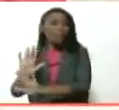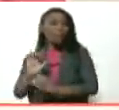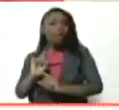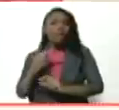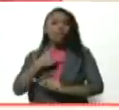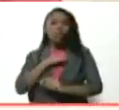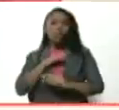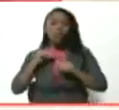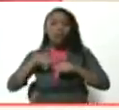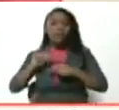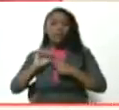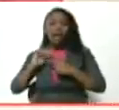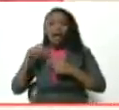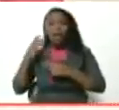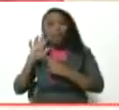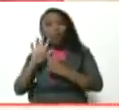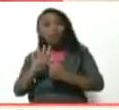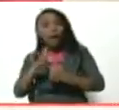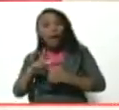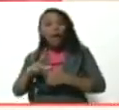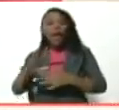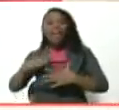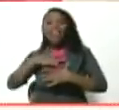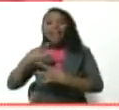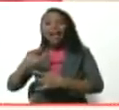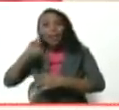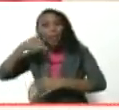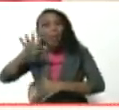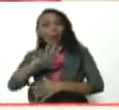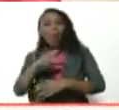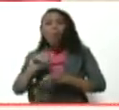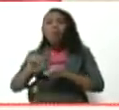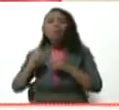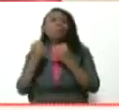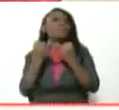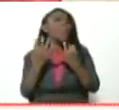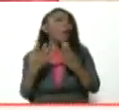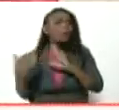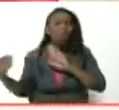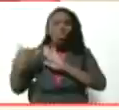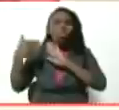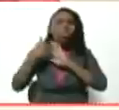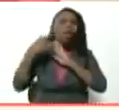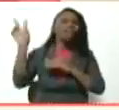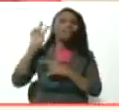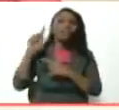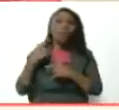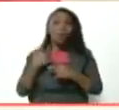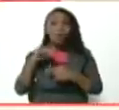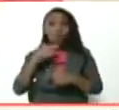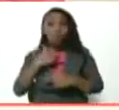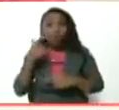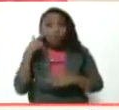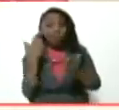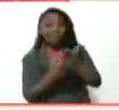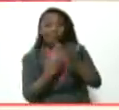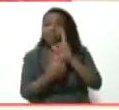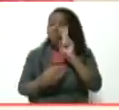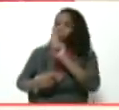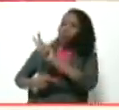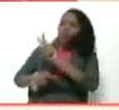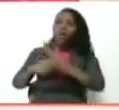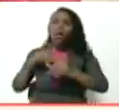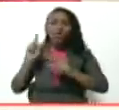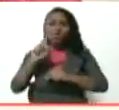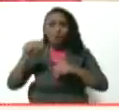a los intereses de los pueblos. Y ha costado cuántos ataques a Venezuela. Y hemos visto, nosotros hemos visto, no de ahora, hasta con el